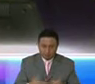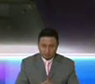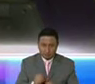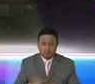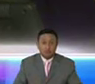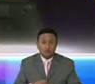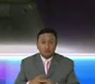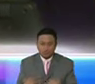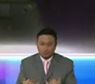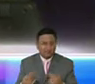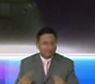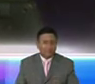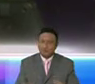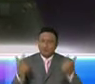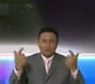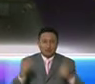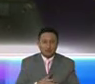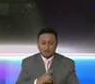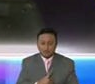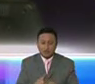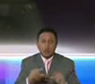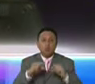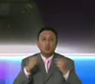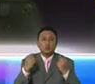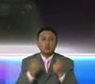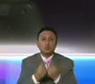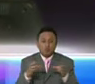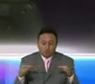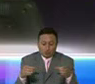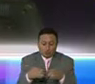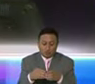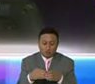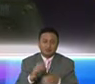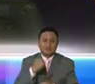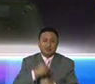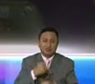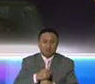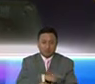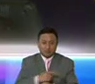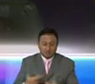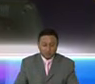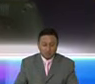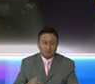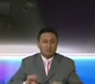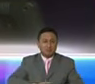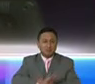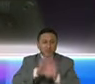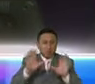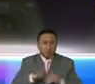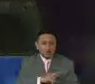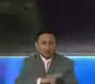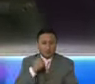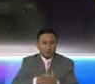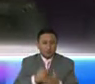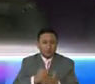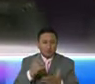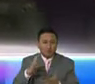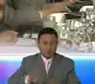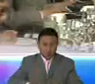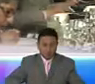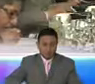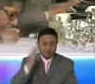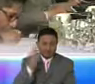iniciar inmediatamente la conformación de un frente de lucha, de transparencia y lucha contra la